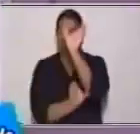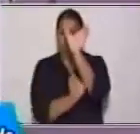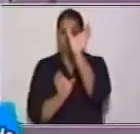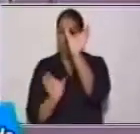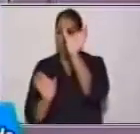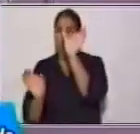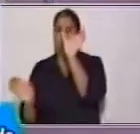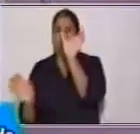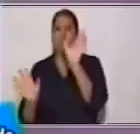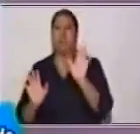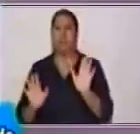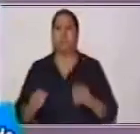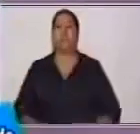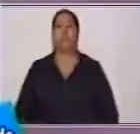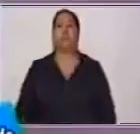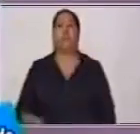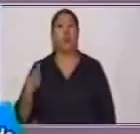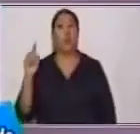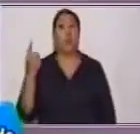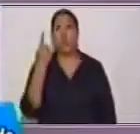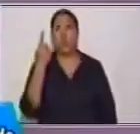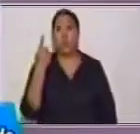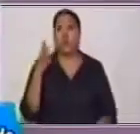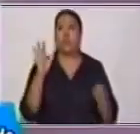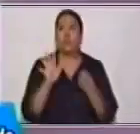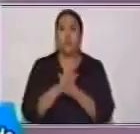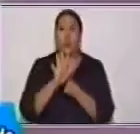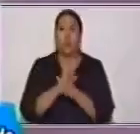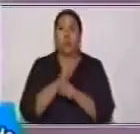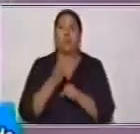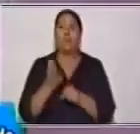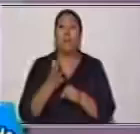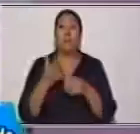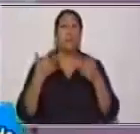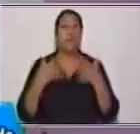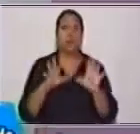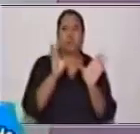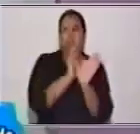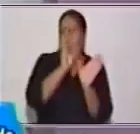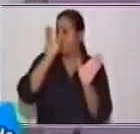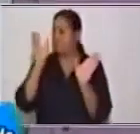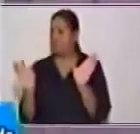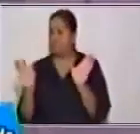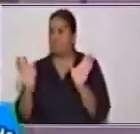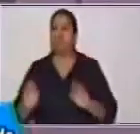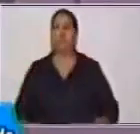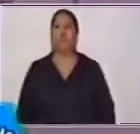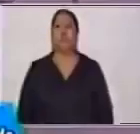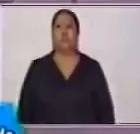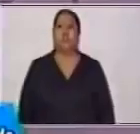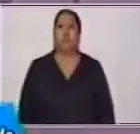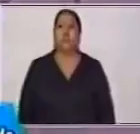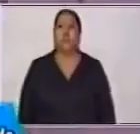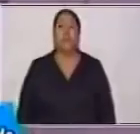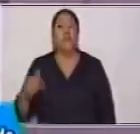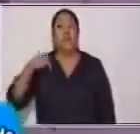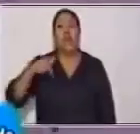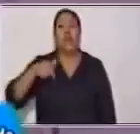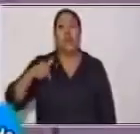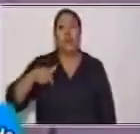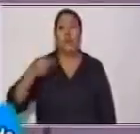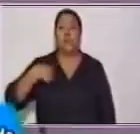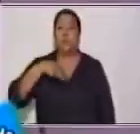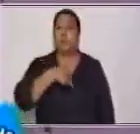la única cantidad conocida como un número total al otro lado de la igualdad. En este momento nosotros